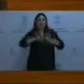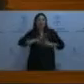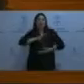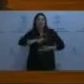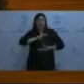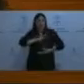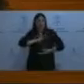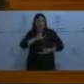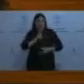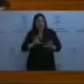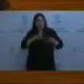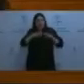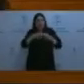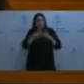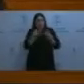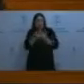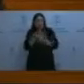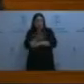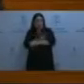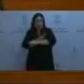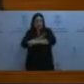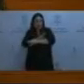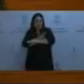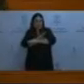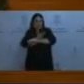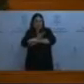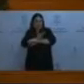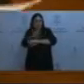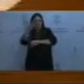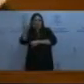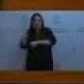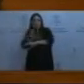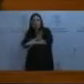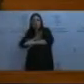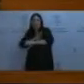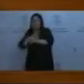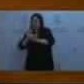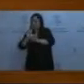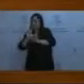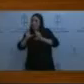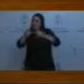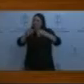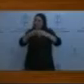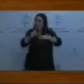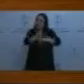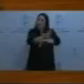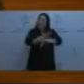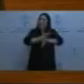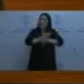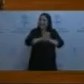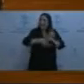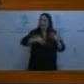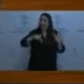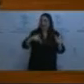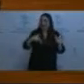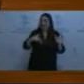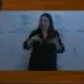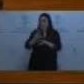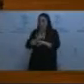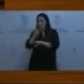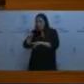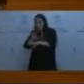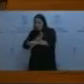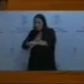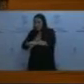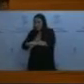Consejería de Educación, no con el consejero, por supuesto, faltaría más. Ya se lo he dicho antes, los consejeros del Partido